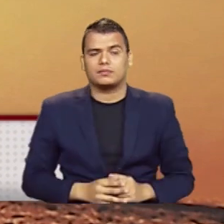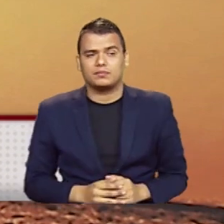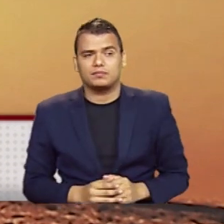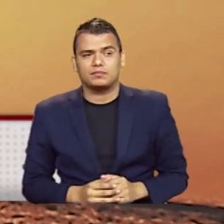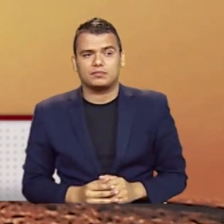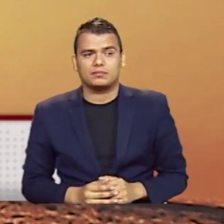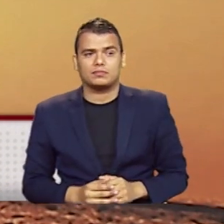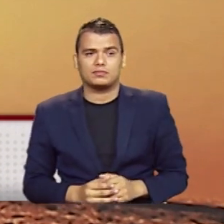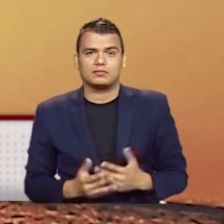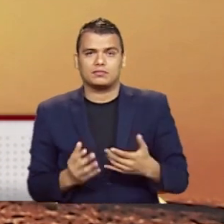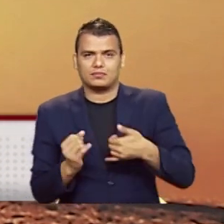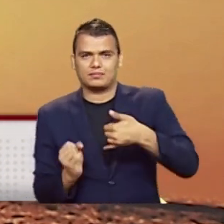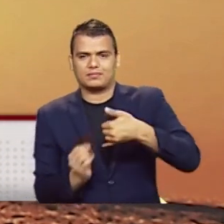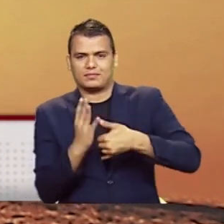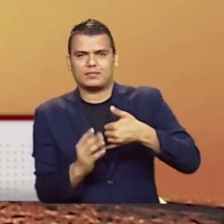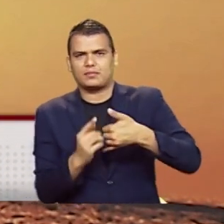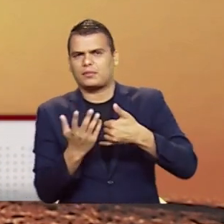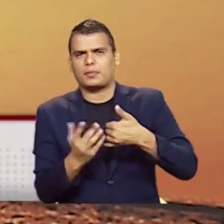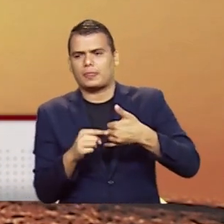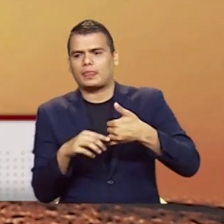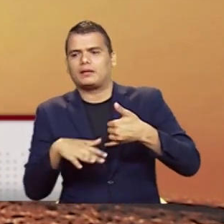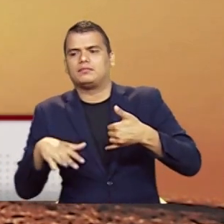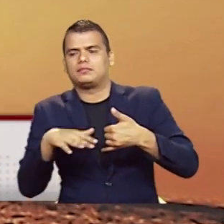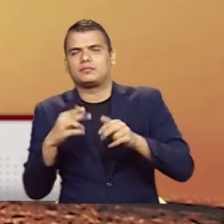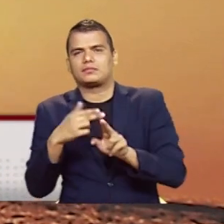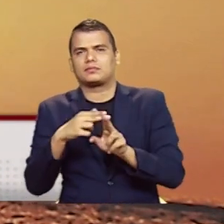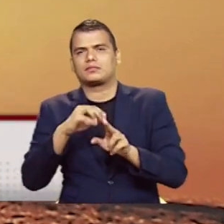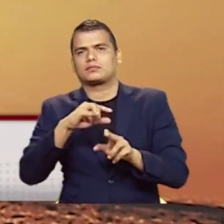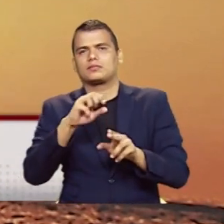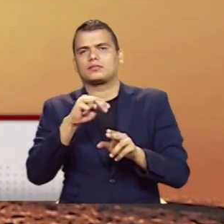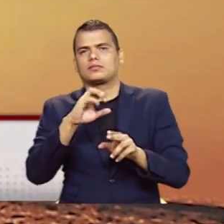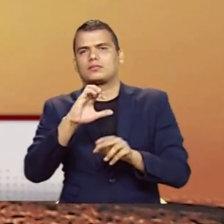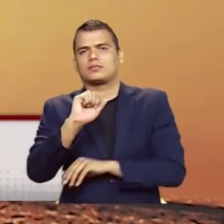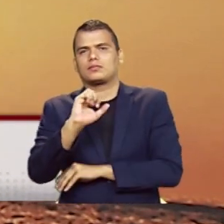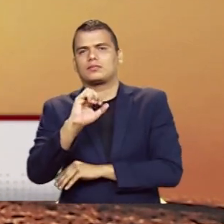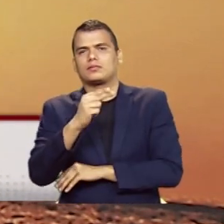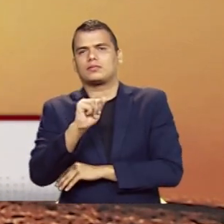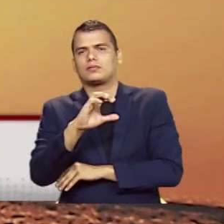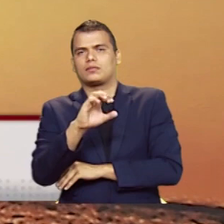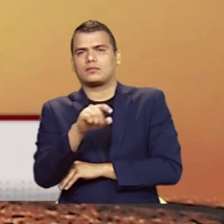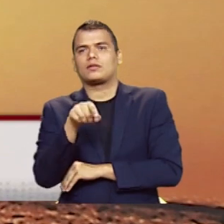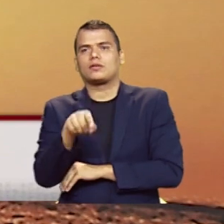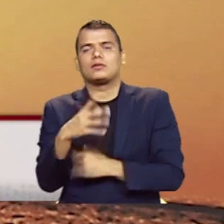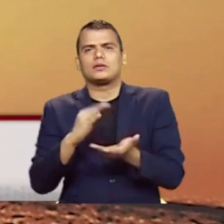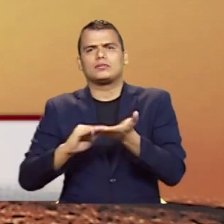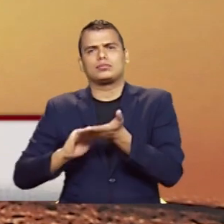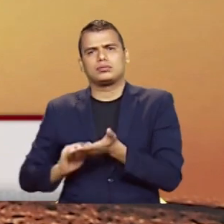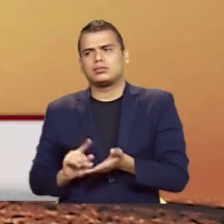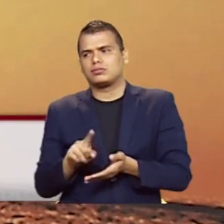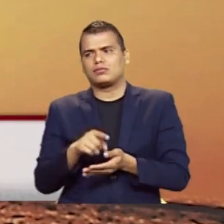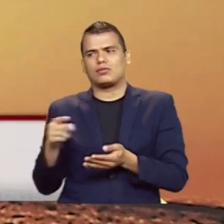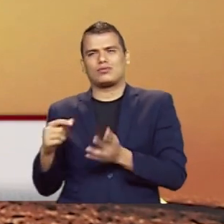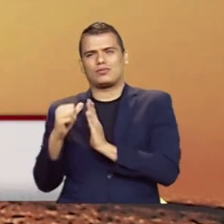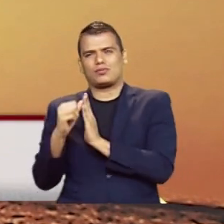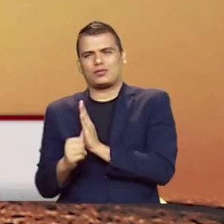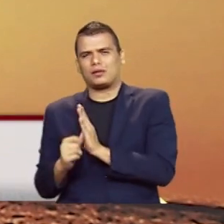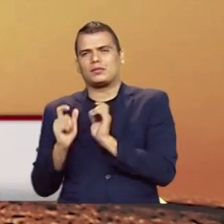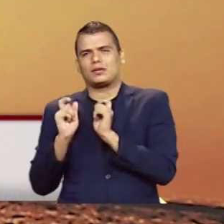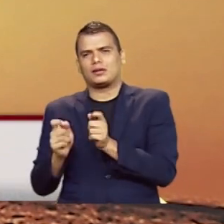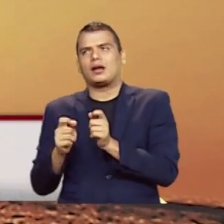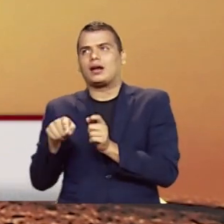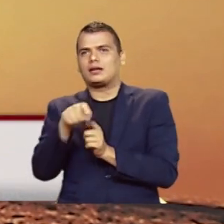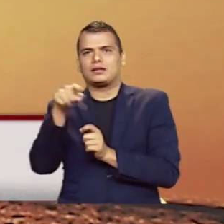la recuperación del muelle turístico de Juanchaco, con programas como Juanchacolor o Pacificolor, que fuimos a